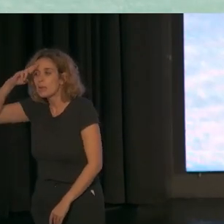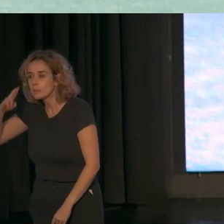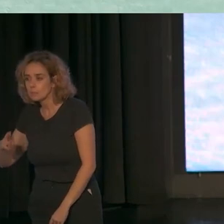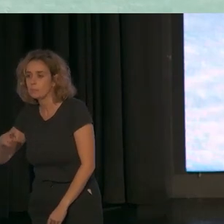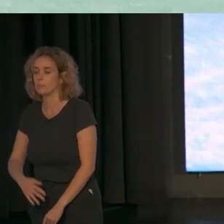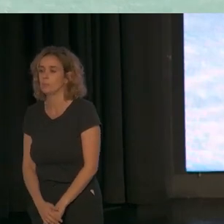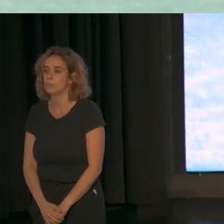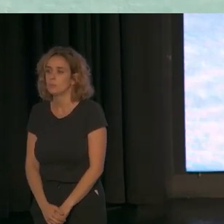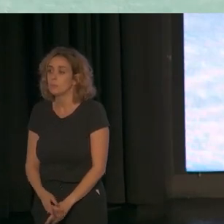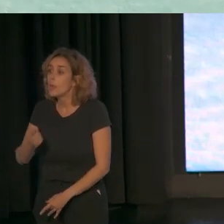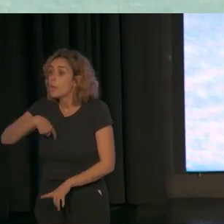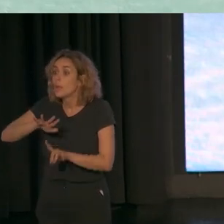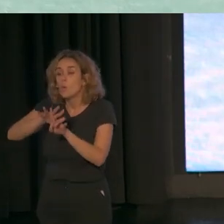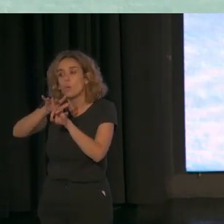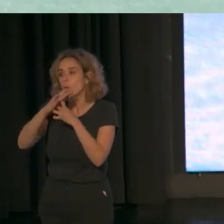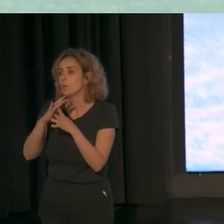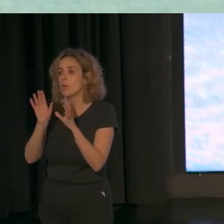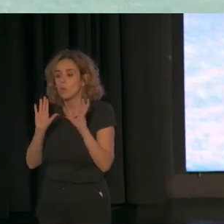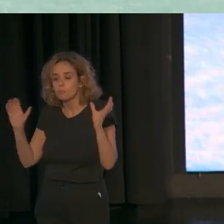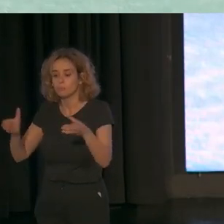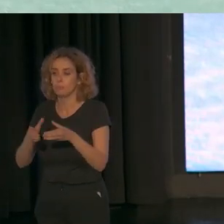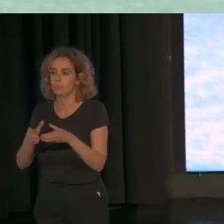y que se trata de una situación